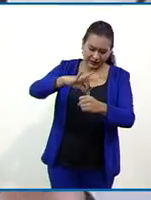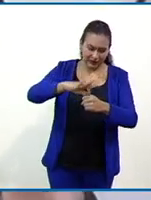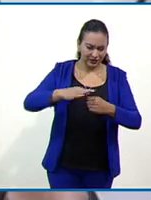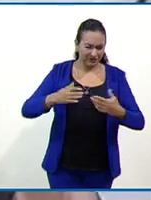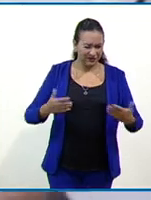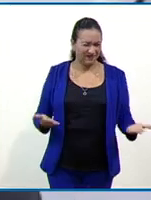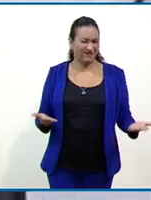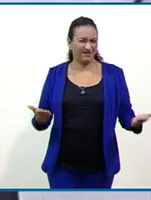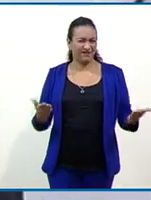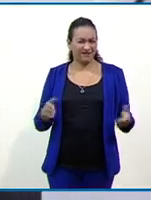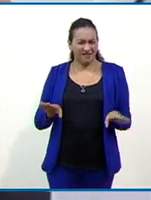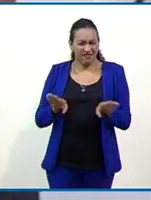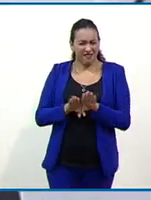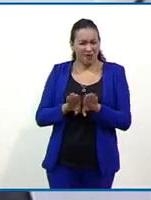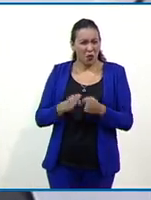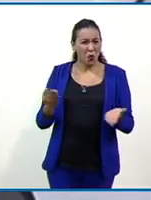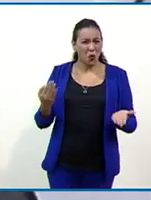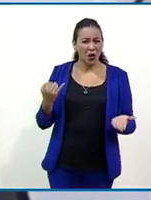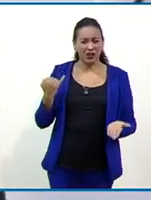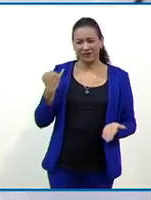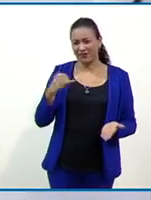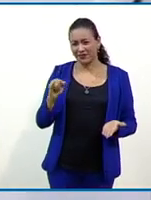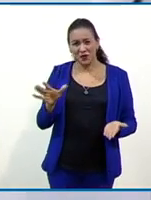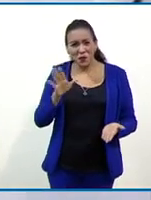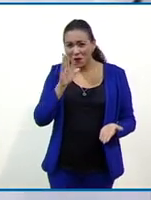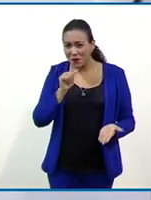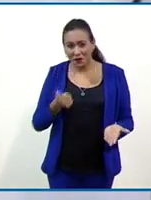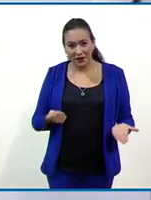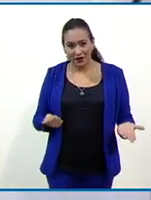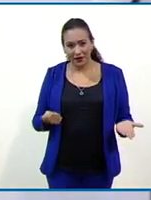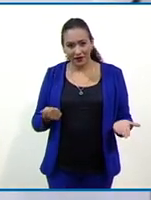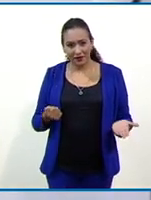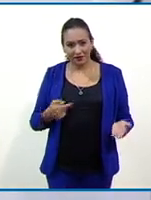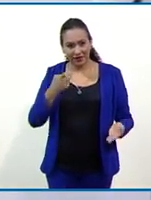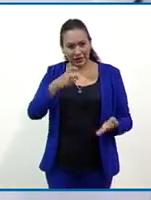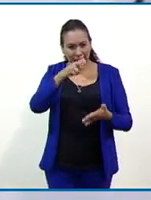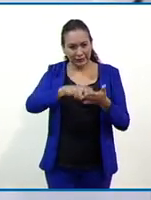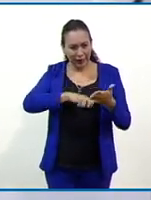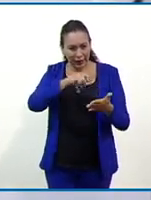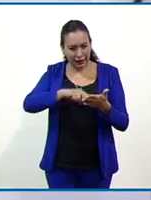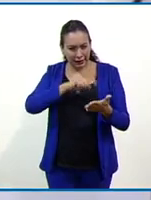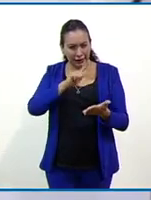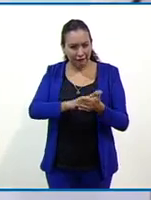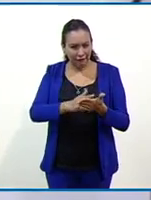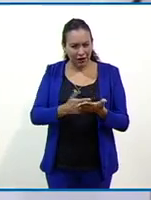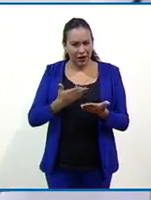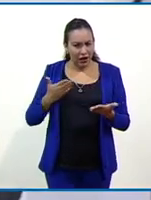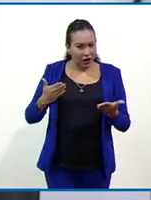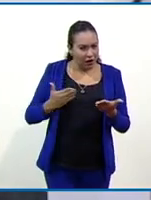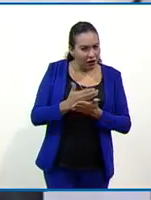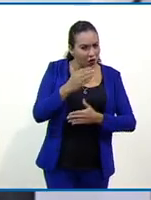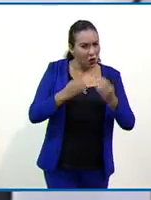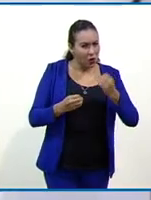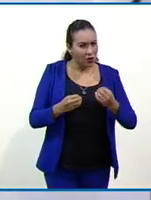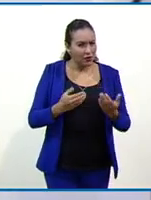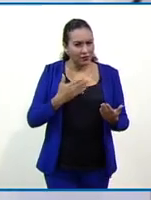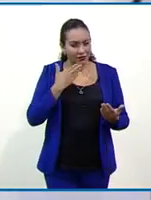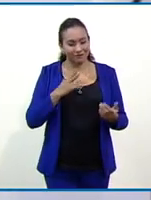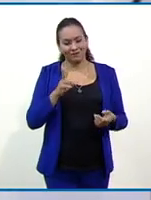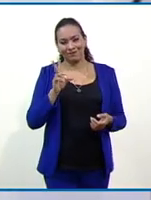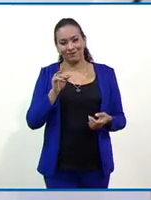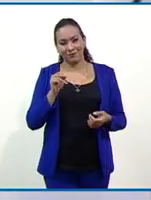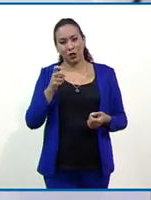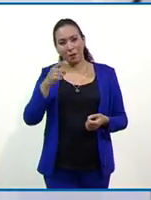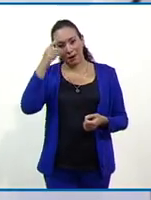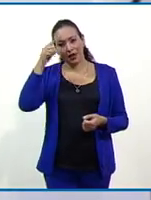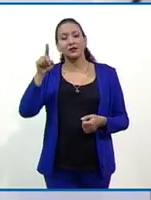y sin embargo lo dejamos al contentillo del poderoso en turno. En fin, esta reforma no apunta a la justicia, esta reforma no apunta